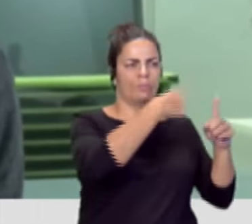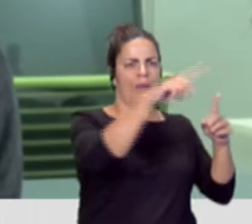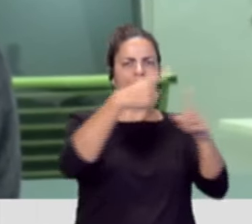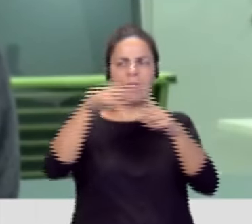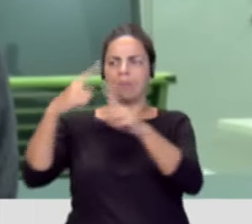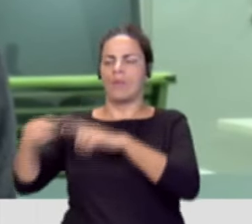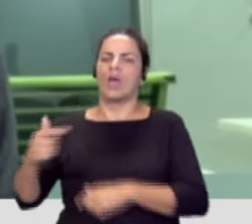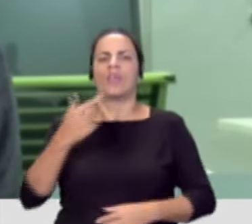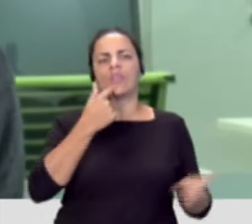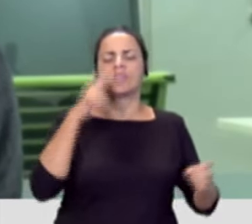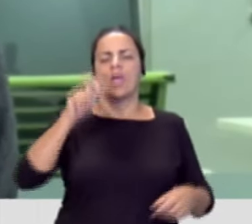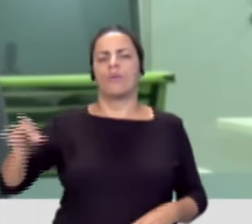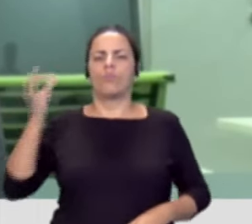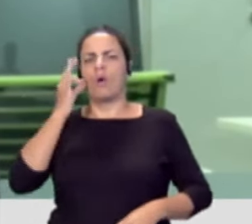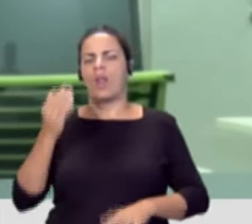antes?